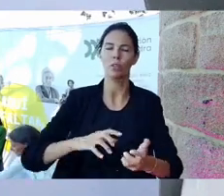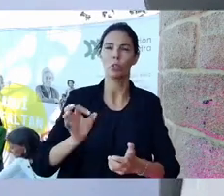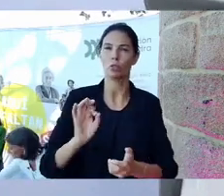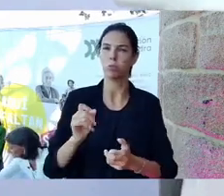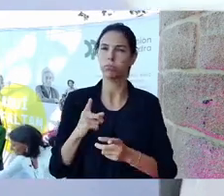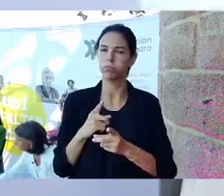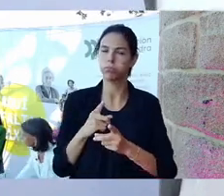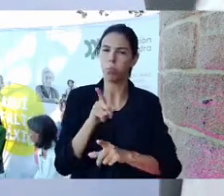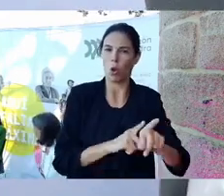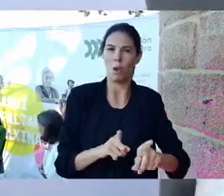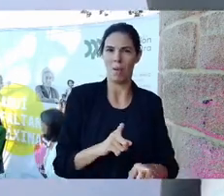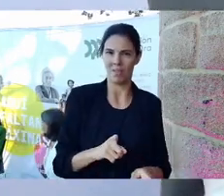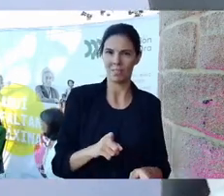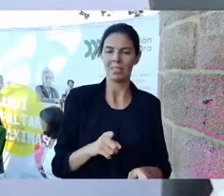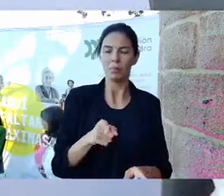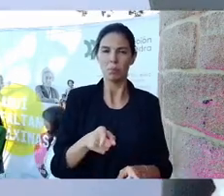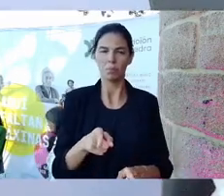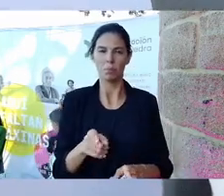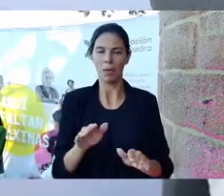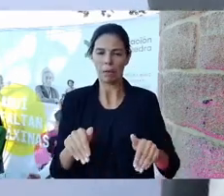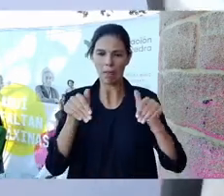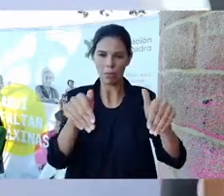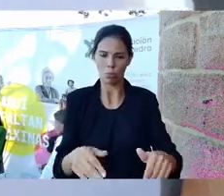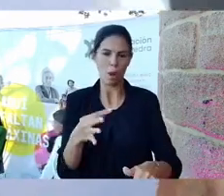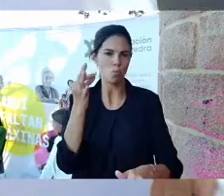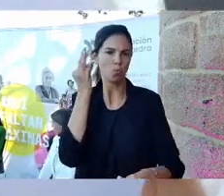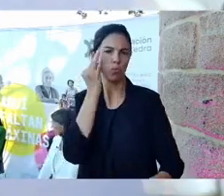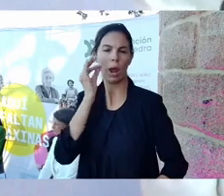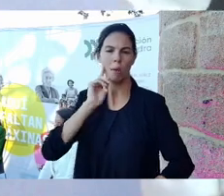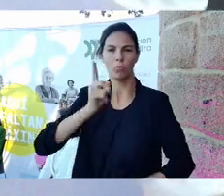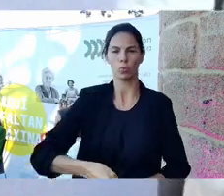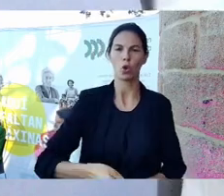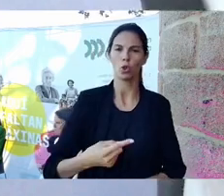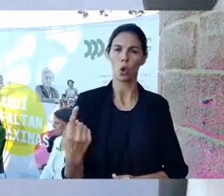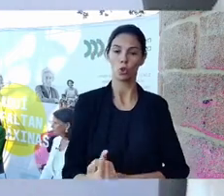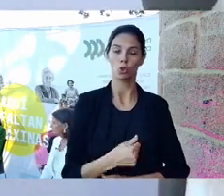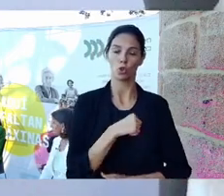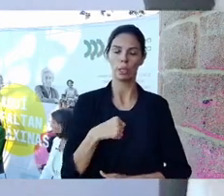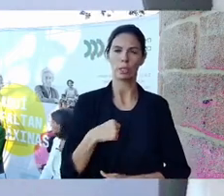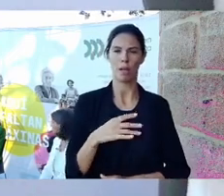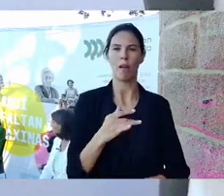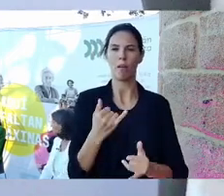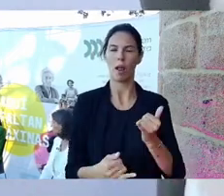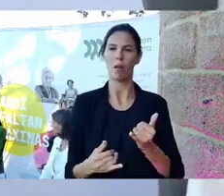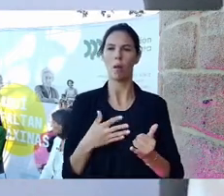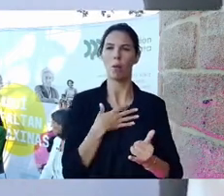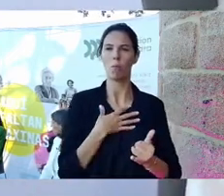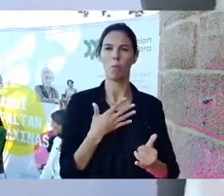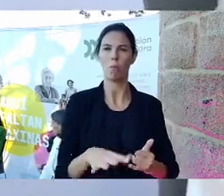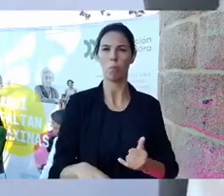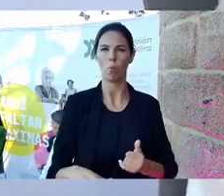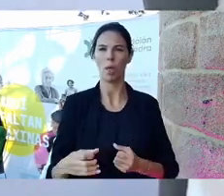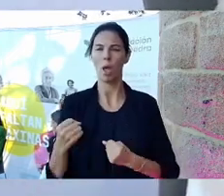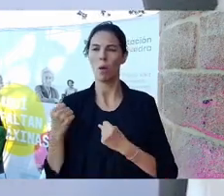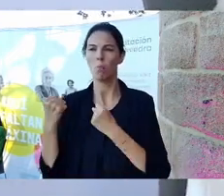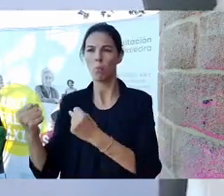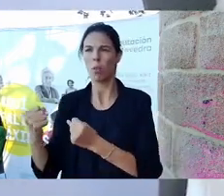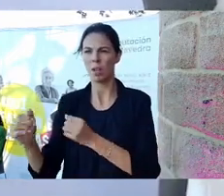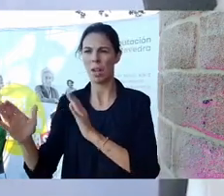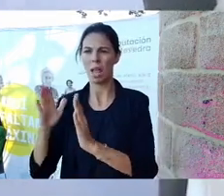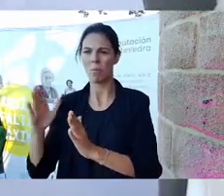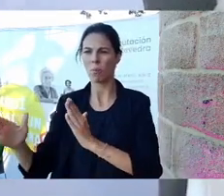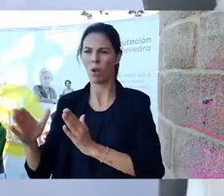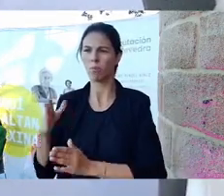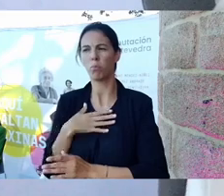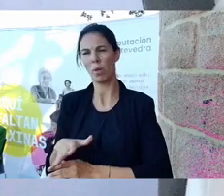mayores conflictos, mayores tensiones, la candidatura de una mujer al trono en solitario podía ser más contestada por otros agentes